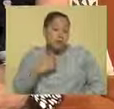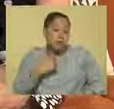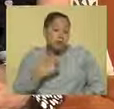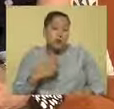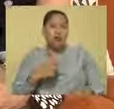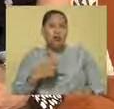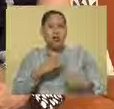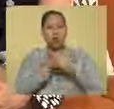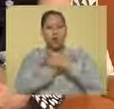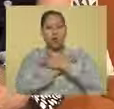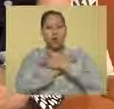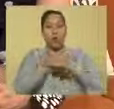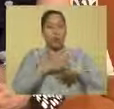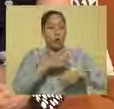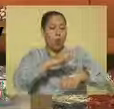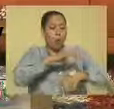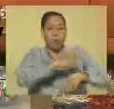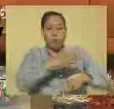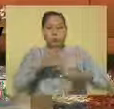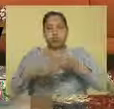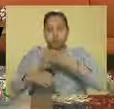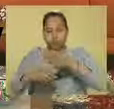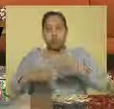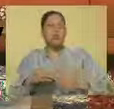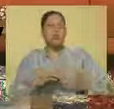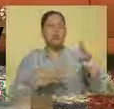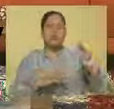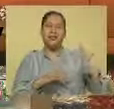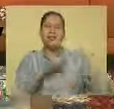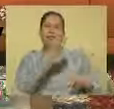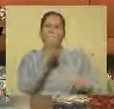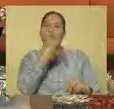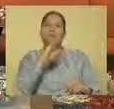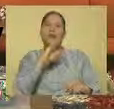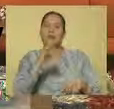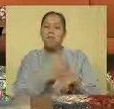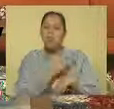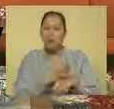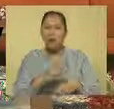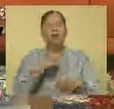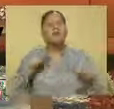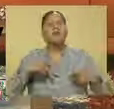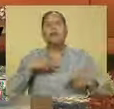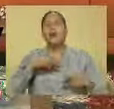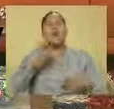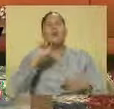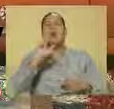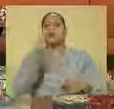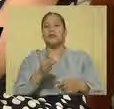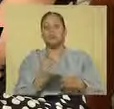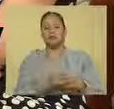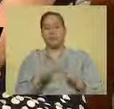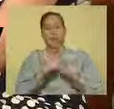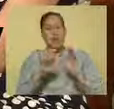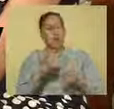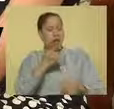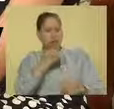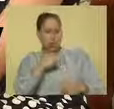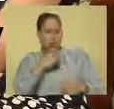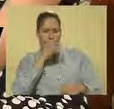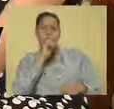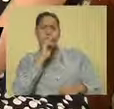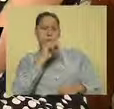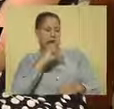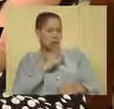tengo hueso ancho. ¿No? Es la mala alimentación. Es la mala alimentación, pero si la yo gente como no lo ve. Papá, como mamá, estoy viendo que mi niño